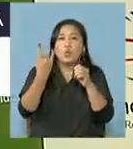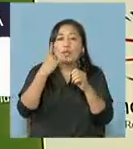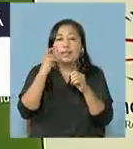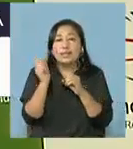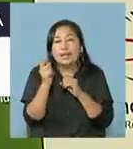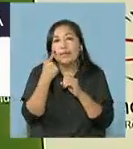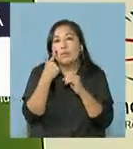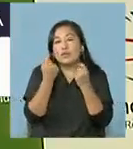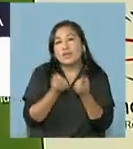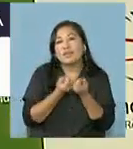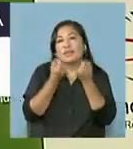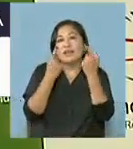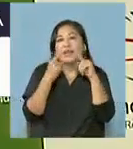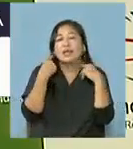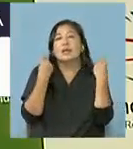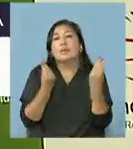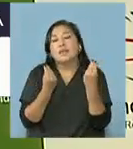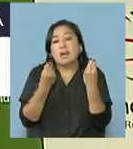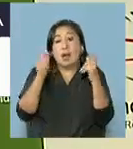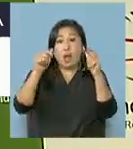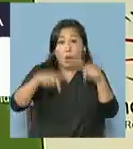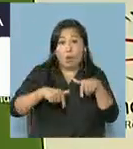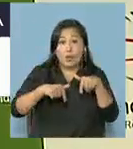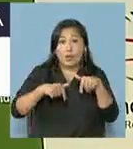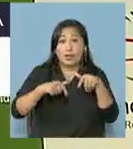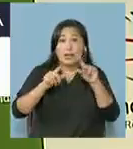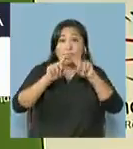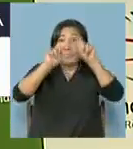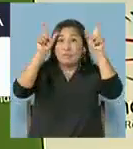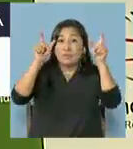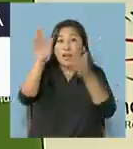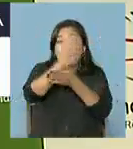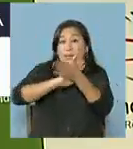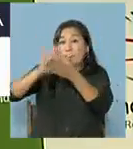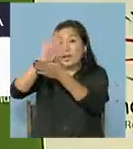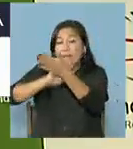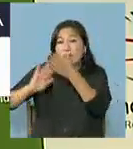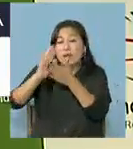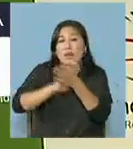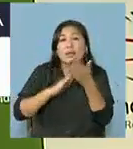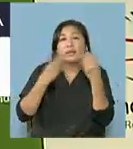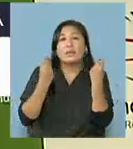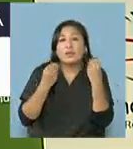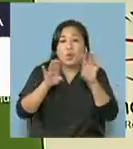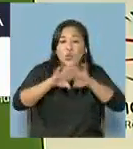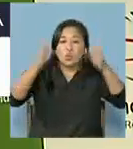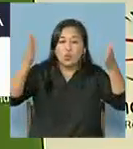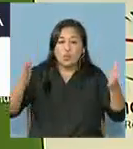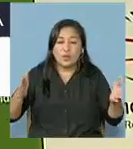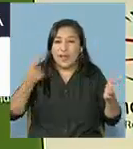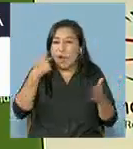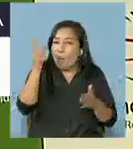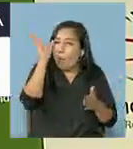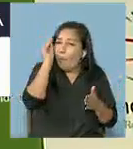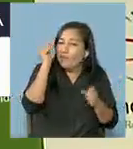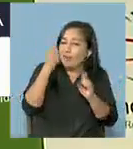de patrimonio, porque lo que hay que proceder ahora es a reconstituir, a limpiar, sobre todo lo que constituye el altar. Recuerden